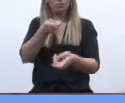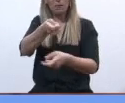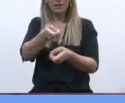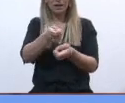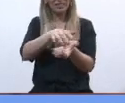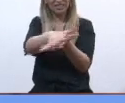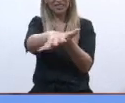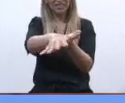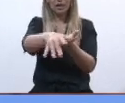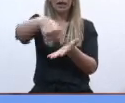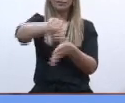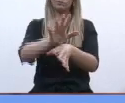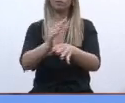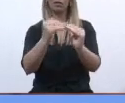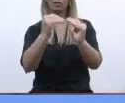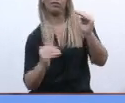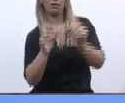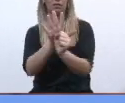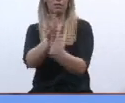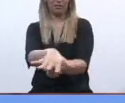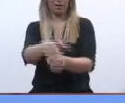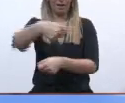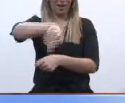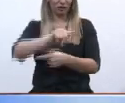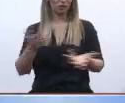no tenía ni voz ni voto. Imagínese,